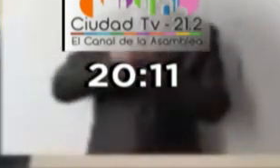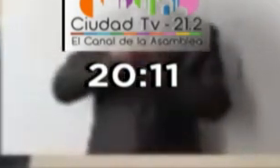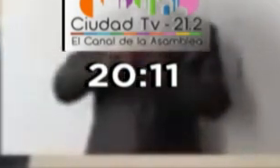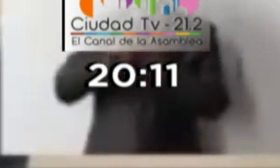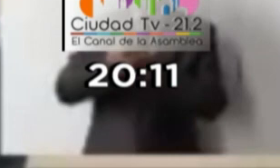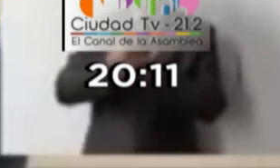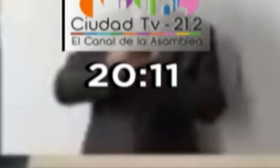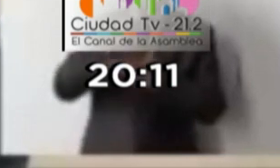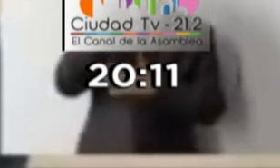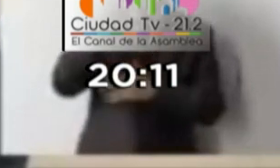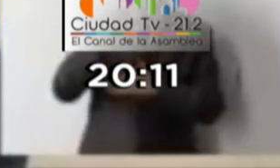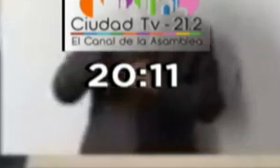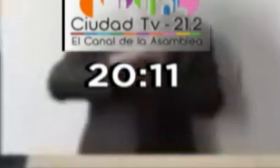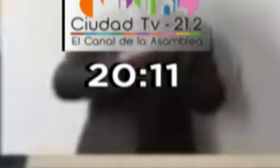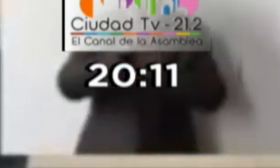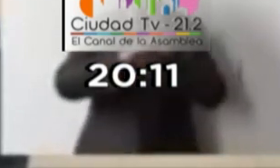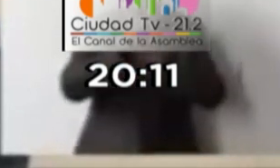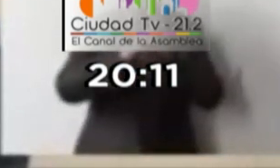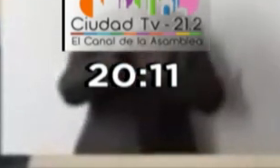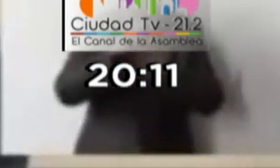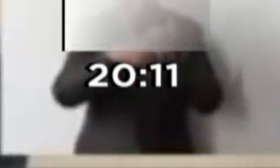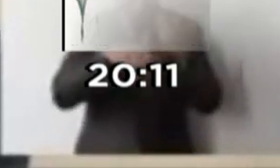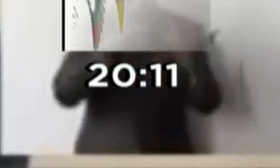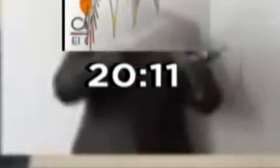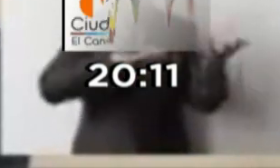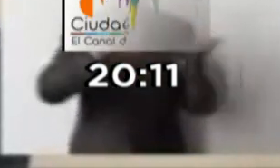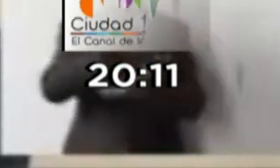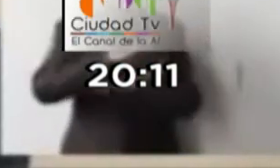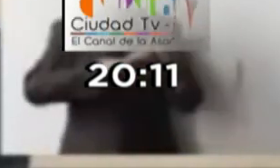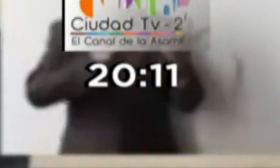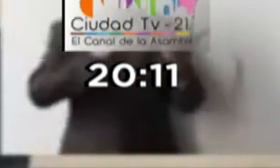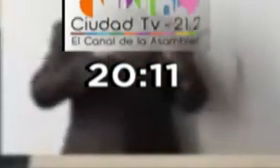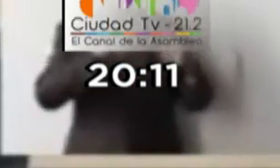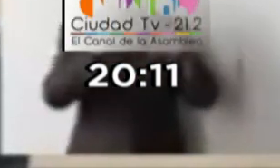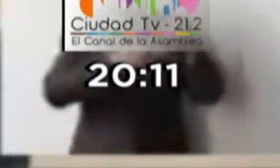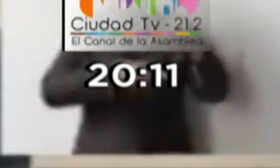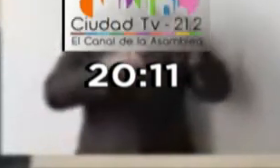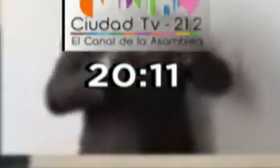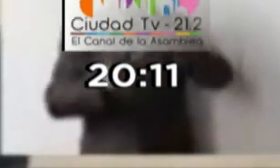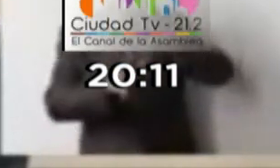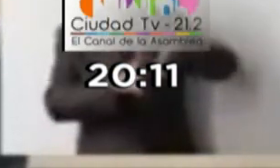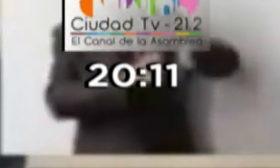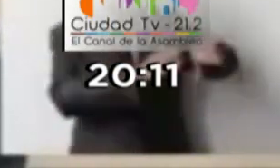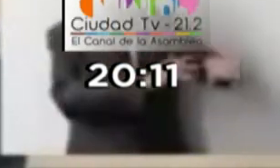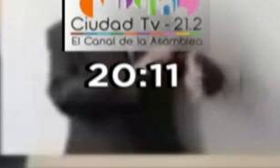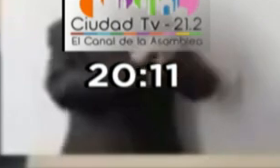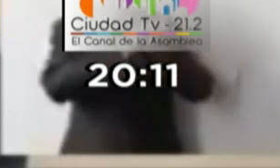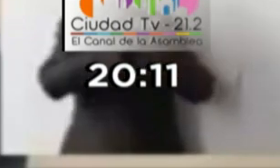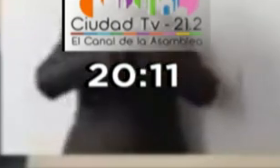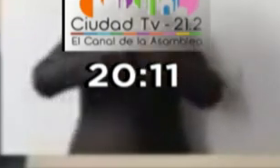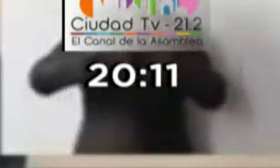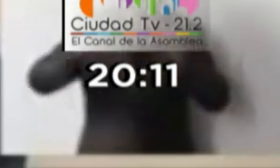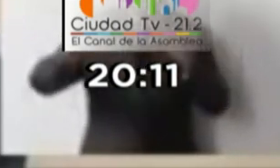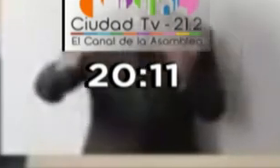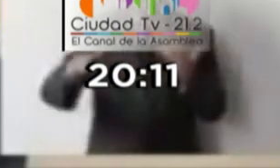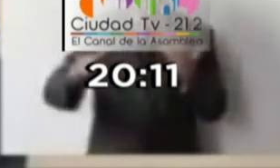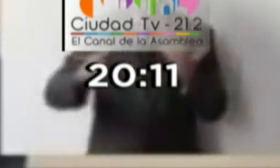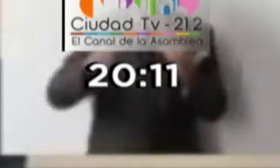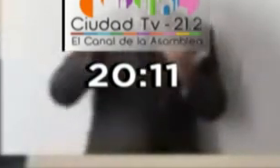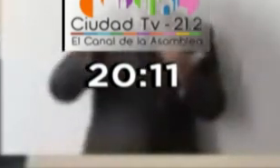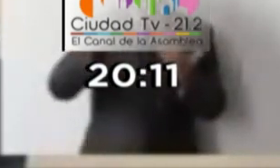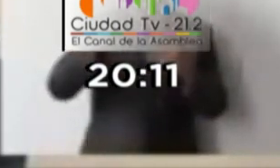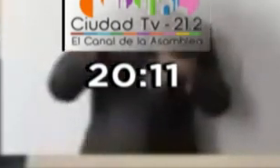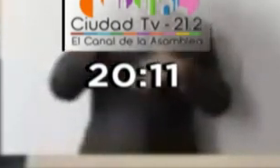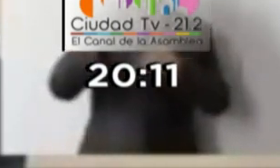de esta profunda crisis. Vamos a que se termine con esta